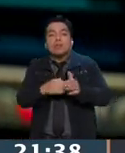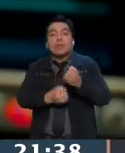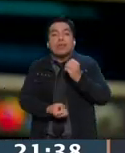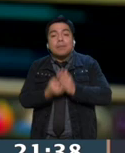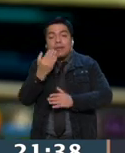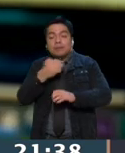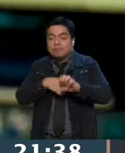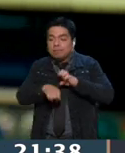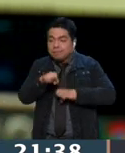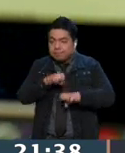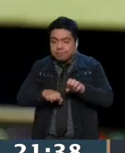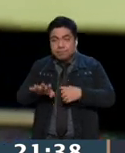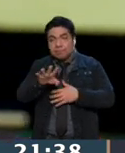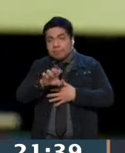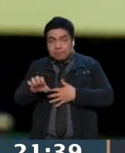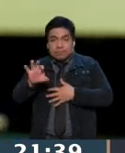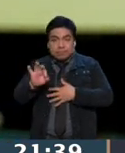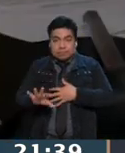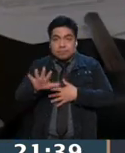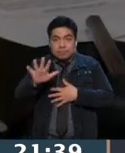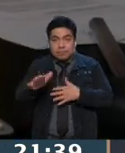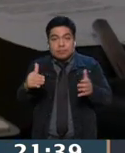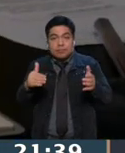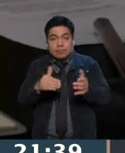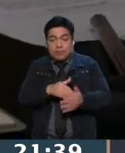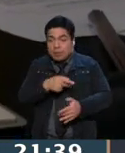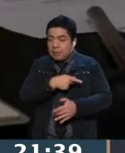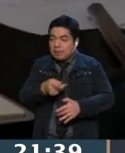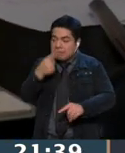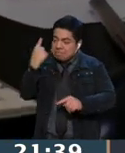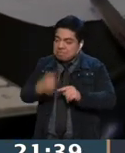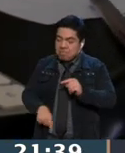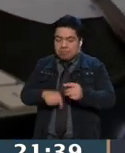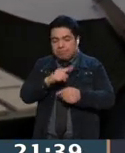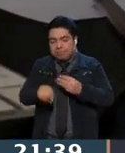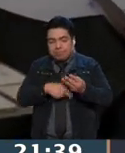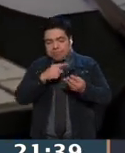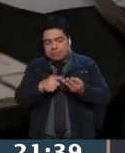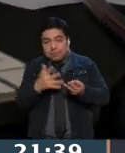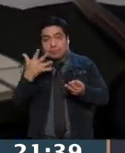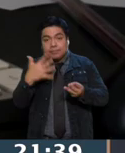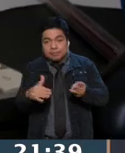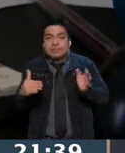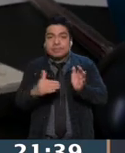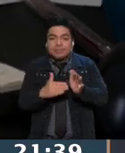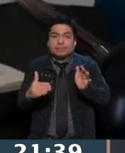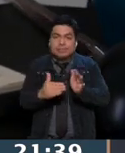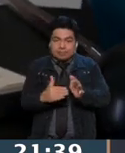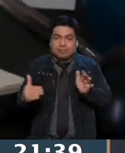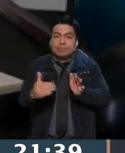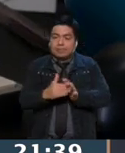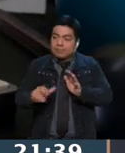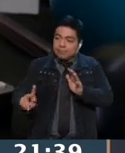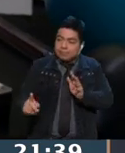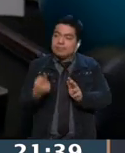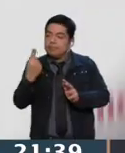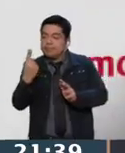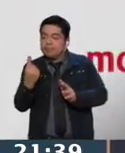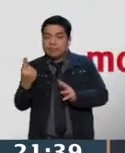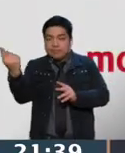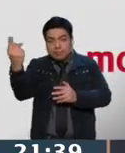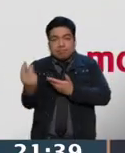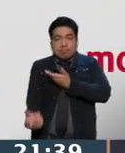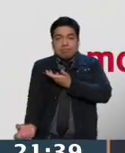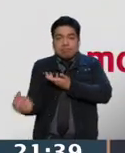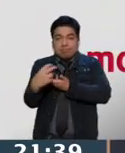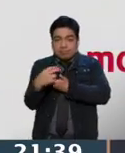salieron de la pobreza 525,000 personas y se captaron más de 10,000 millones de dólares en inversión extranjera. Nada